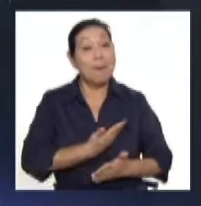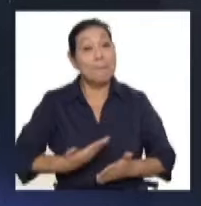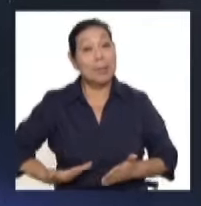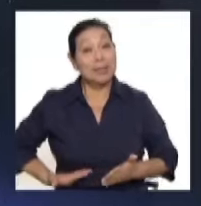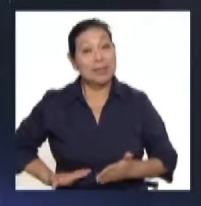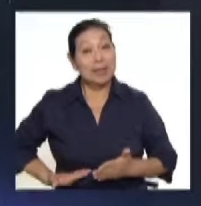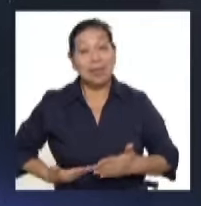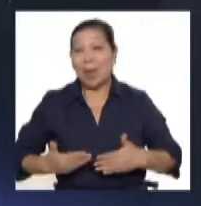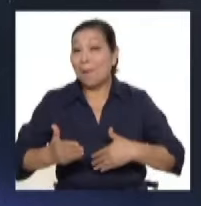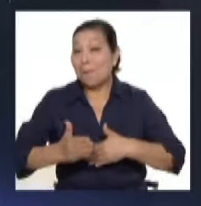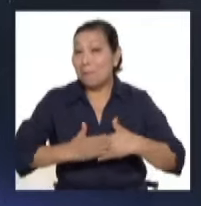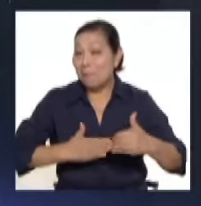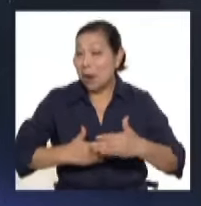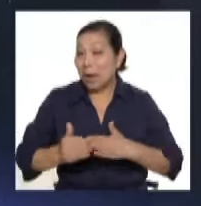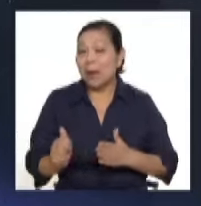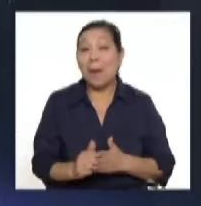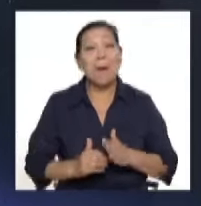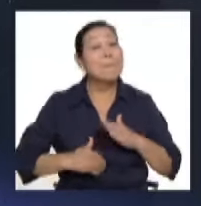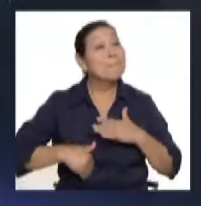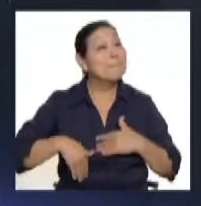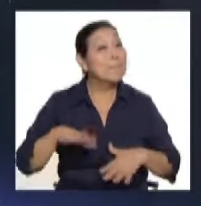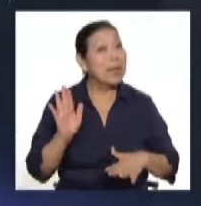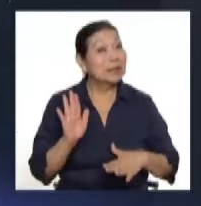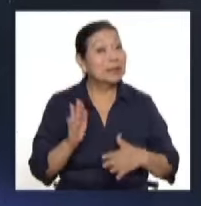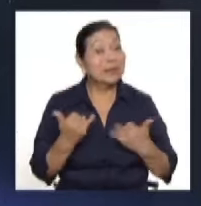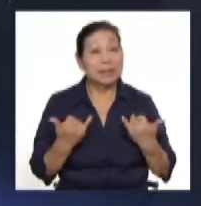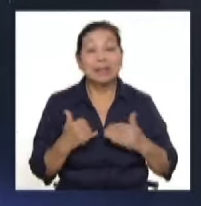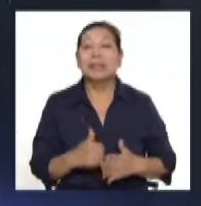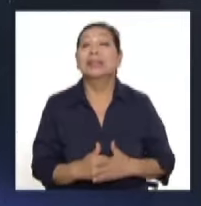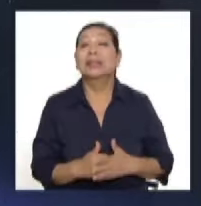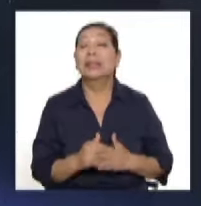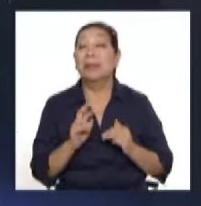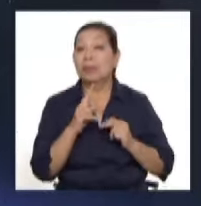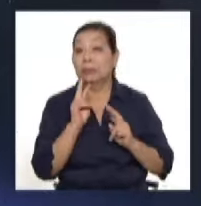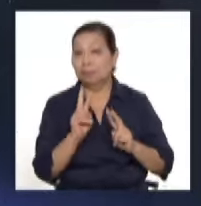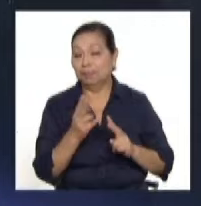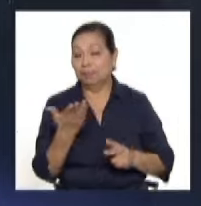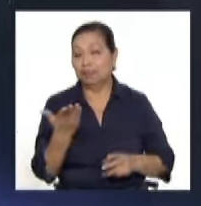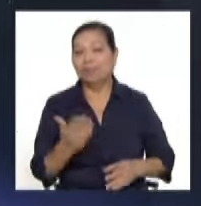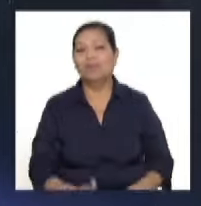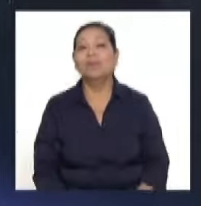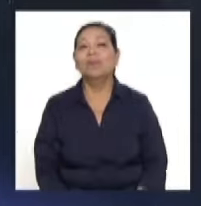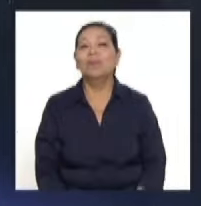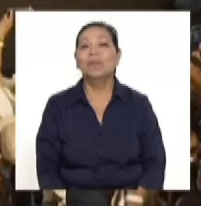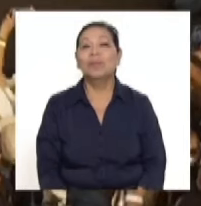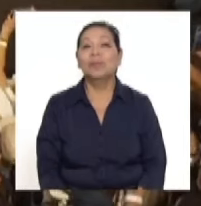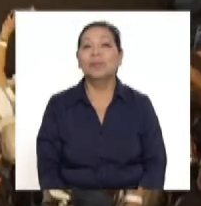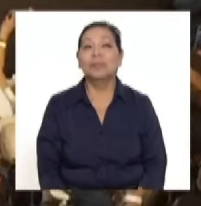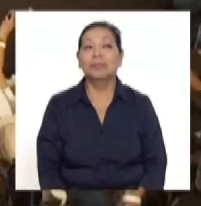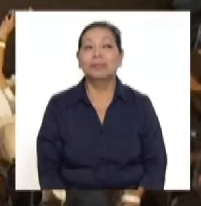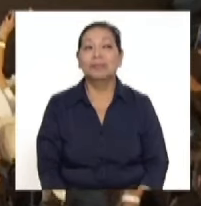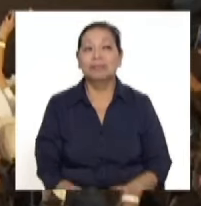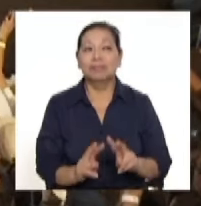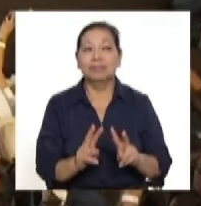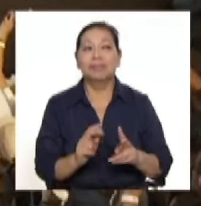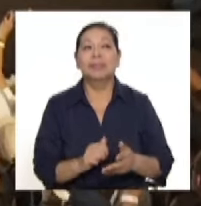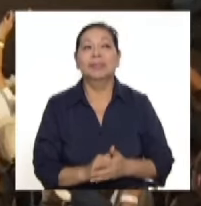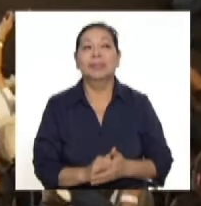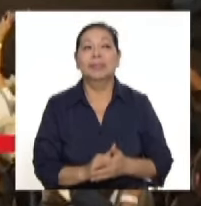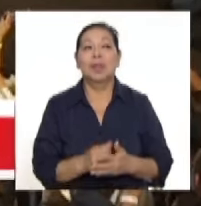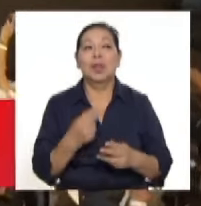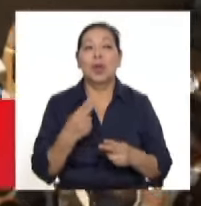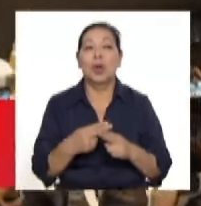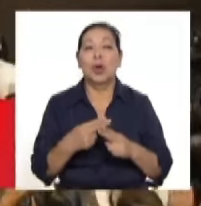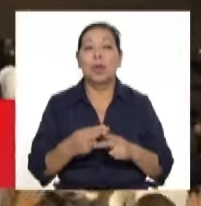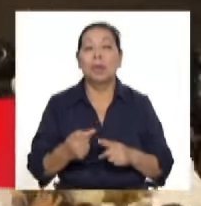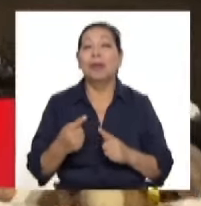que es precisamente la mayor elección en este país, Panamá. Me complace, en